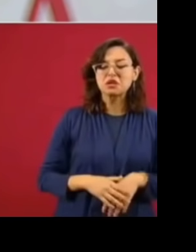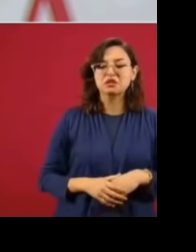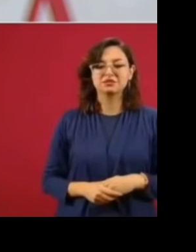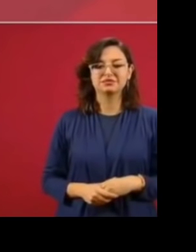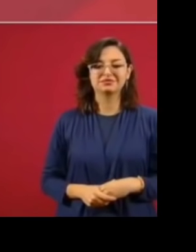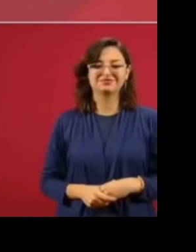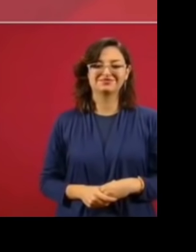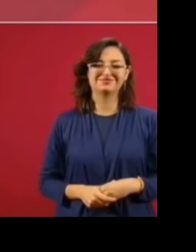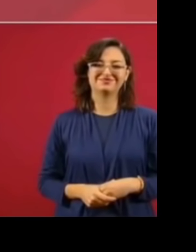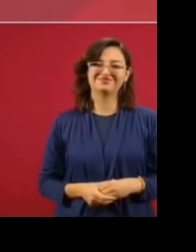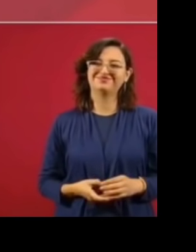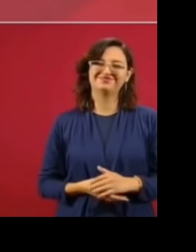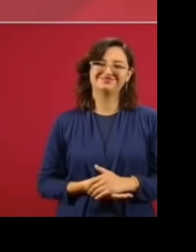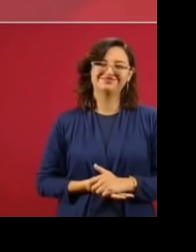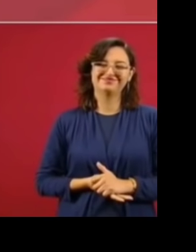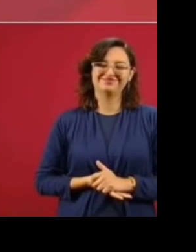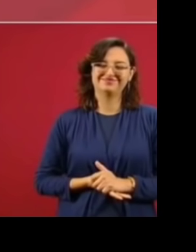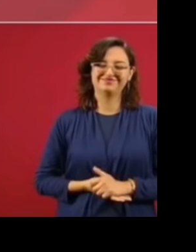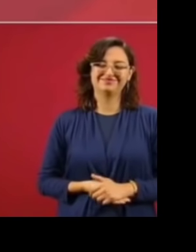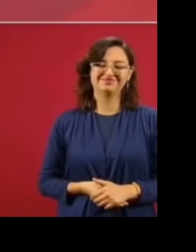Ya